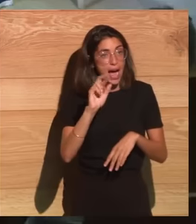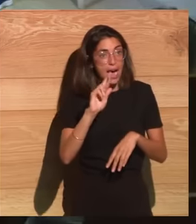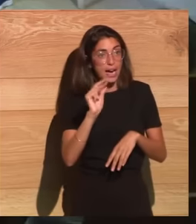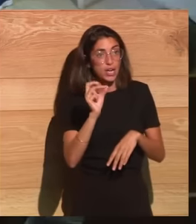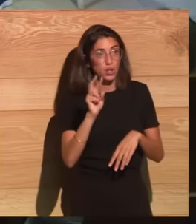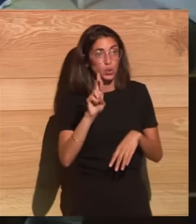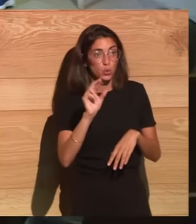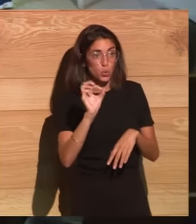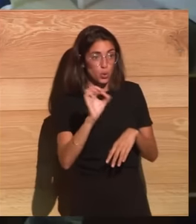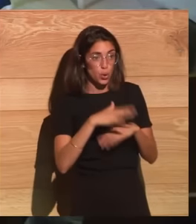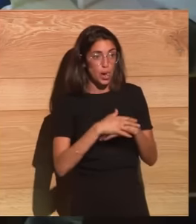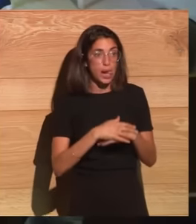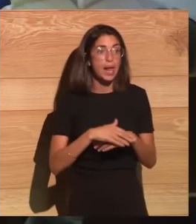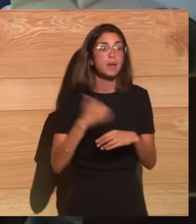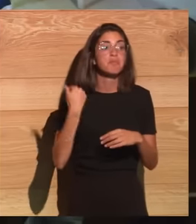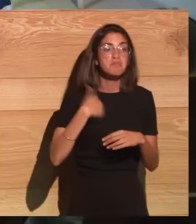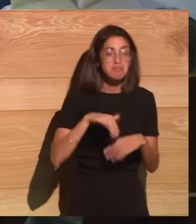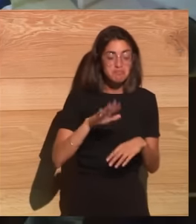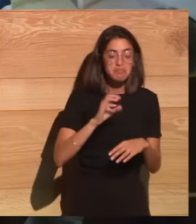Vale.